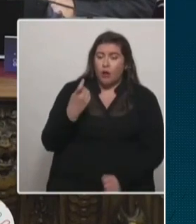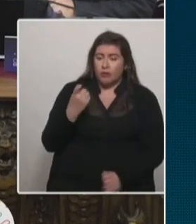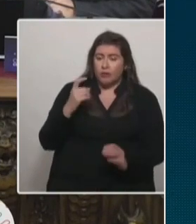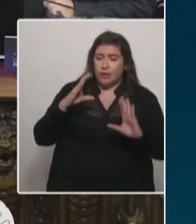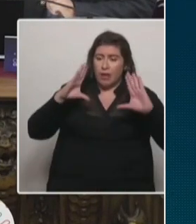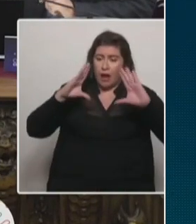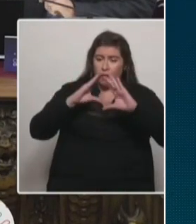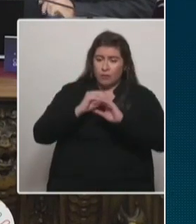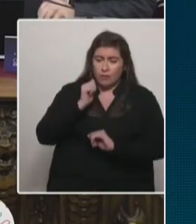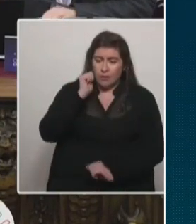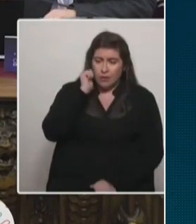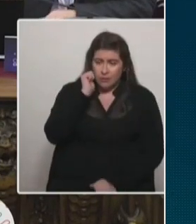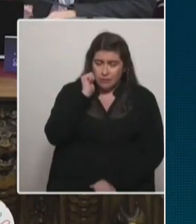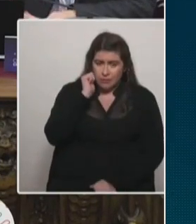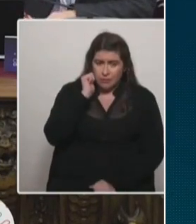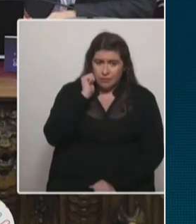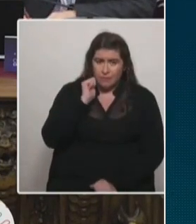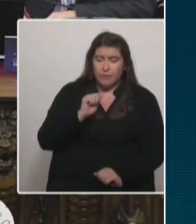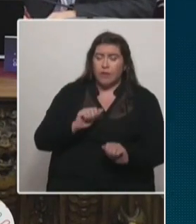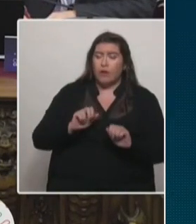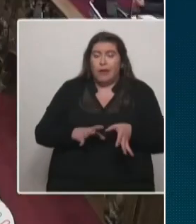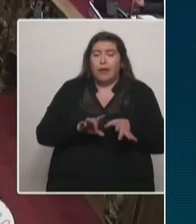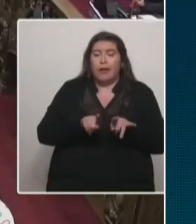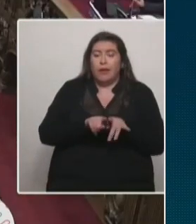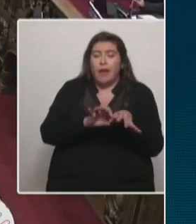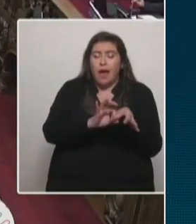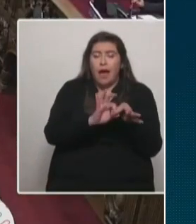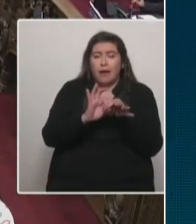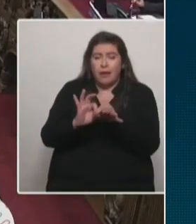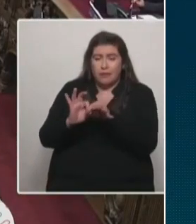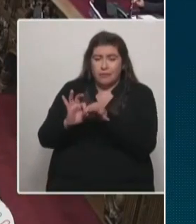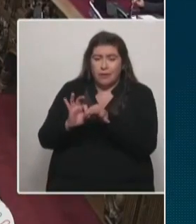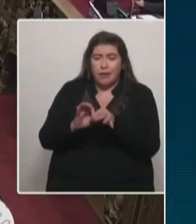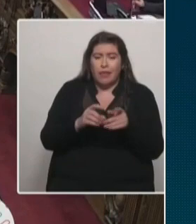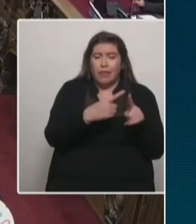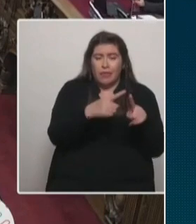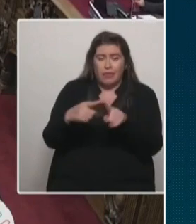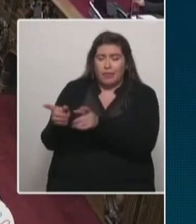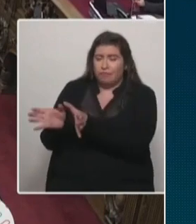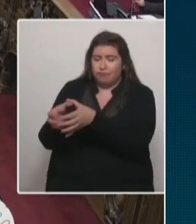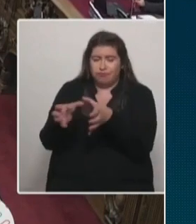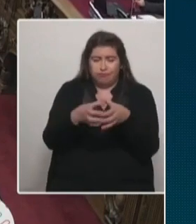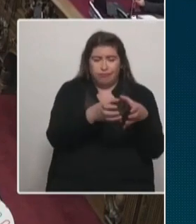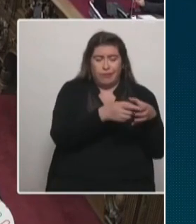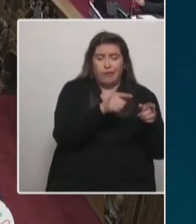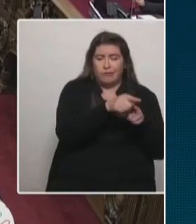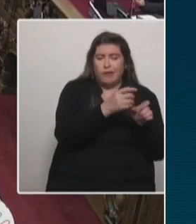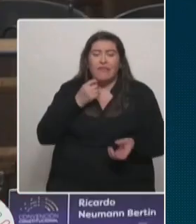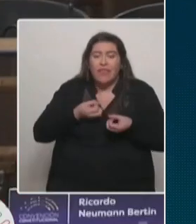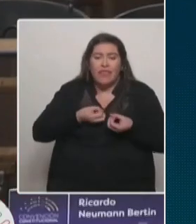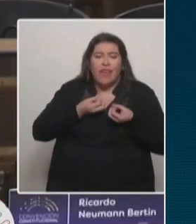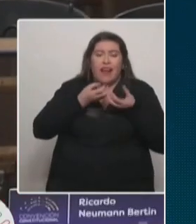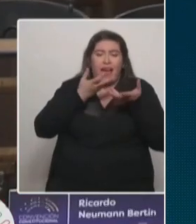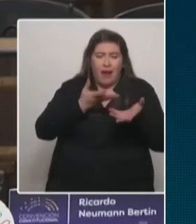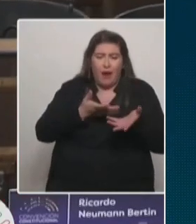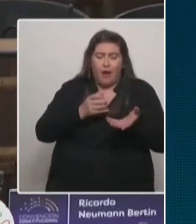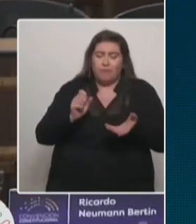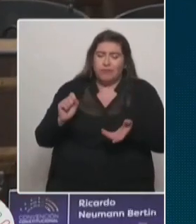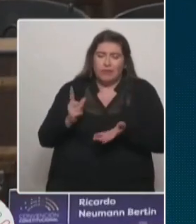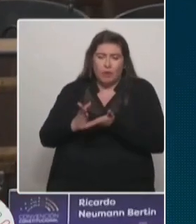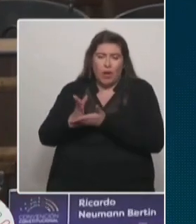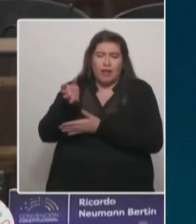no había logrado hacer en seis meses y ahí empezamos ya con una imagen de desorden obviamente no una votación a mano alzada